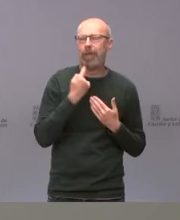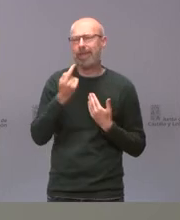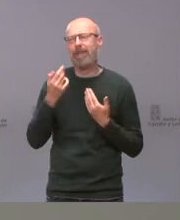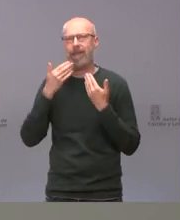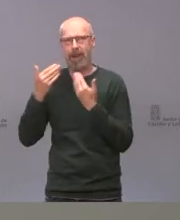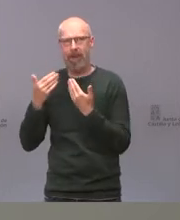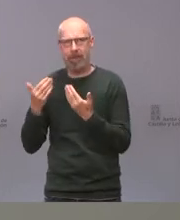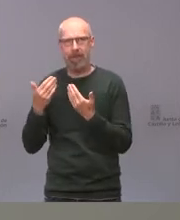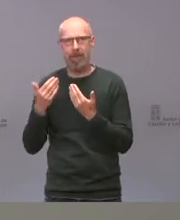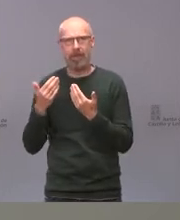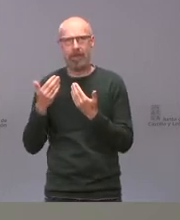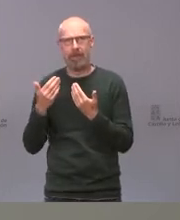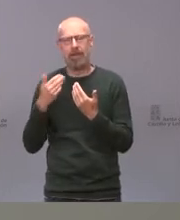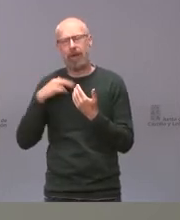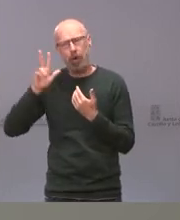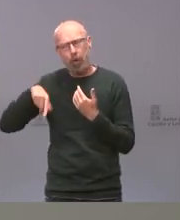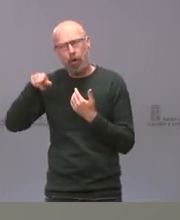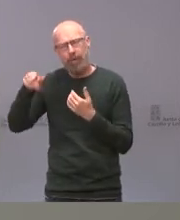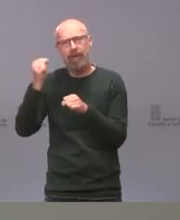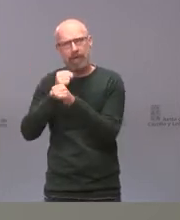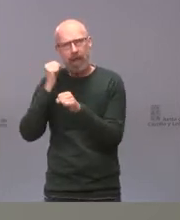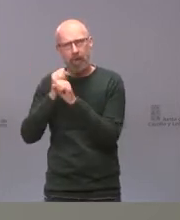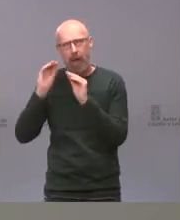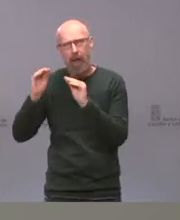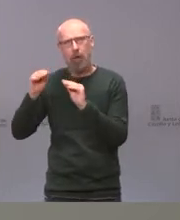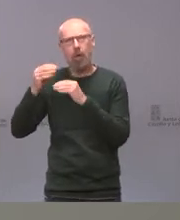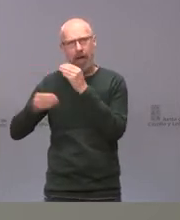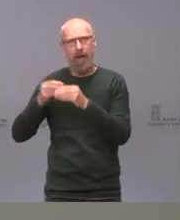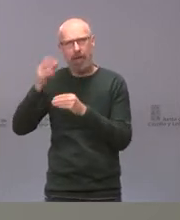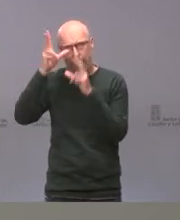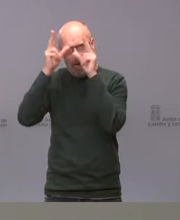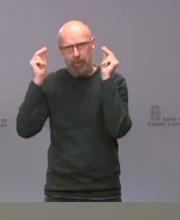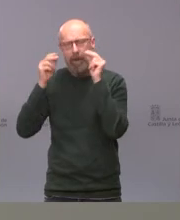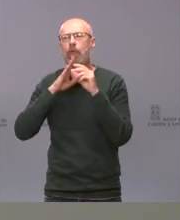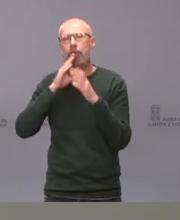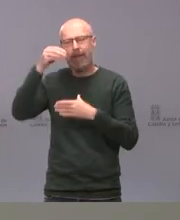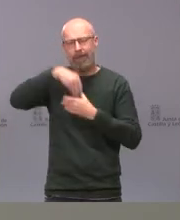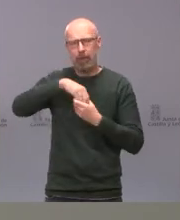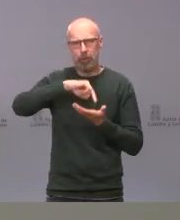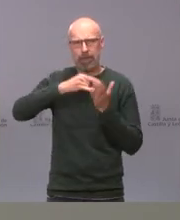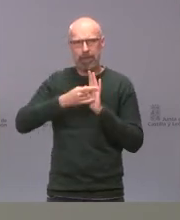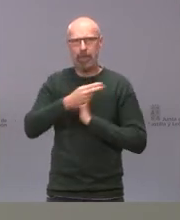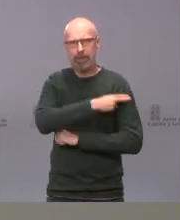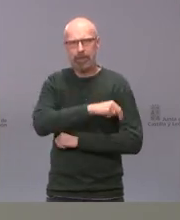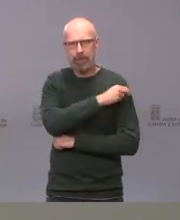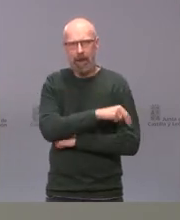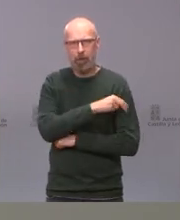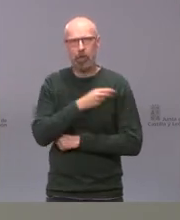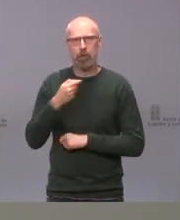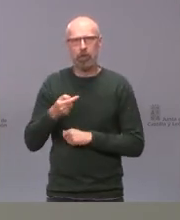estemos todos muy reconocidos al trabajo que están haciendo nuestras enfermeras en nuestro sistema sanitario y en el resto del país